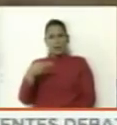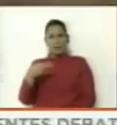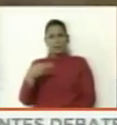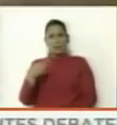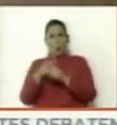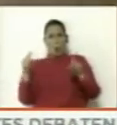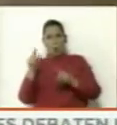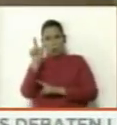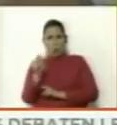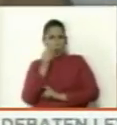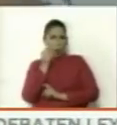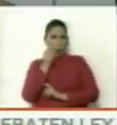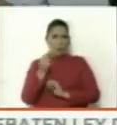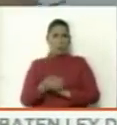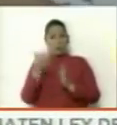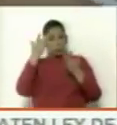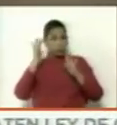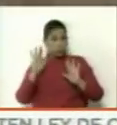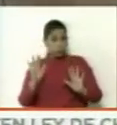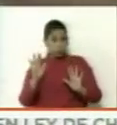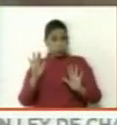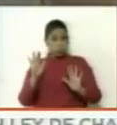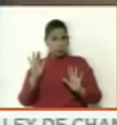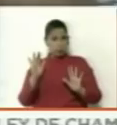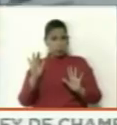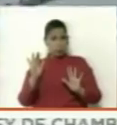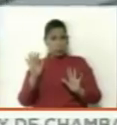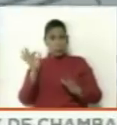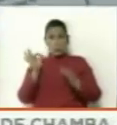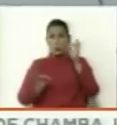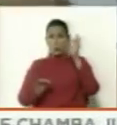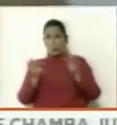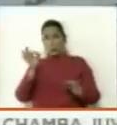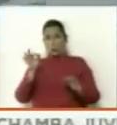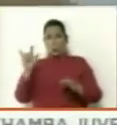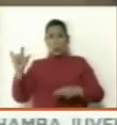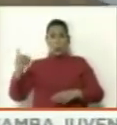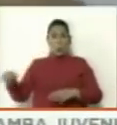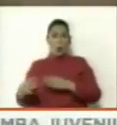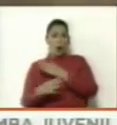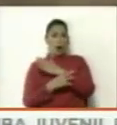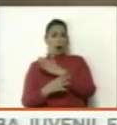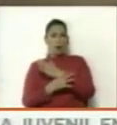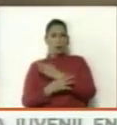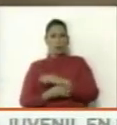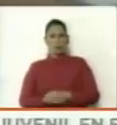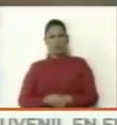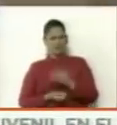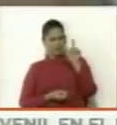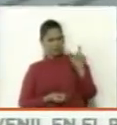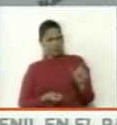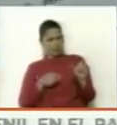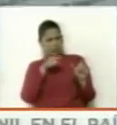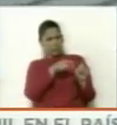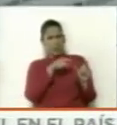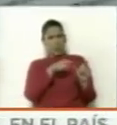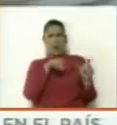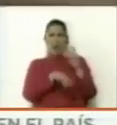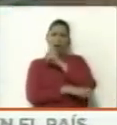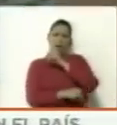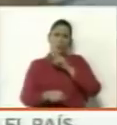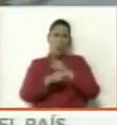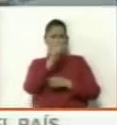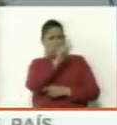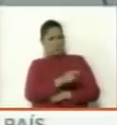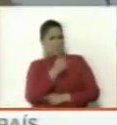Hernández, supuesto procurador de Guaidó. ¿Sabes lo que pone de procurador? A un delincuente, a un ladrón